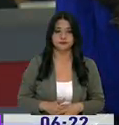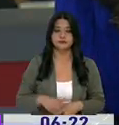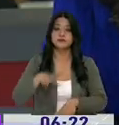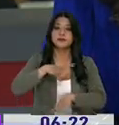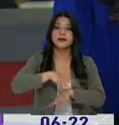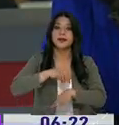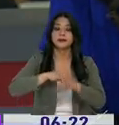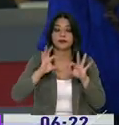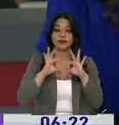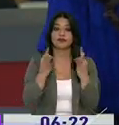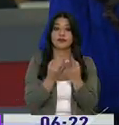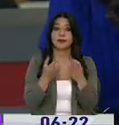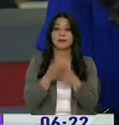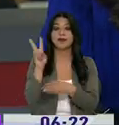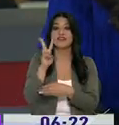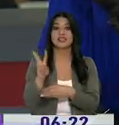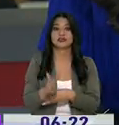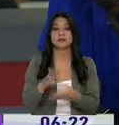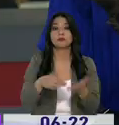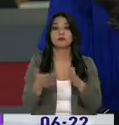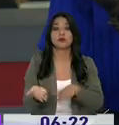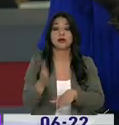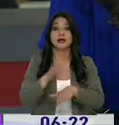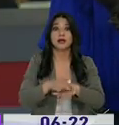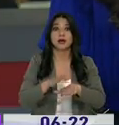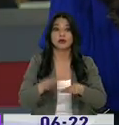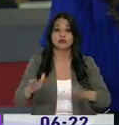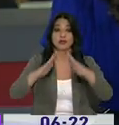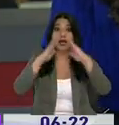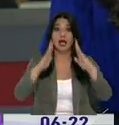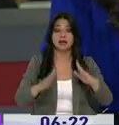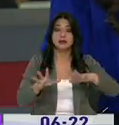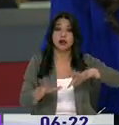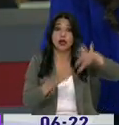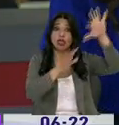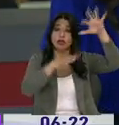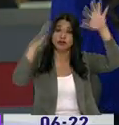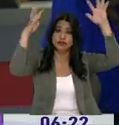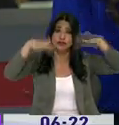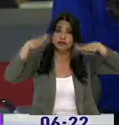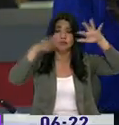familia venezolana murió sepultada por un alud de lodo debido a una intensa lluvia.